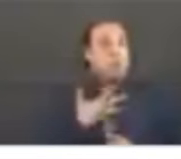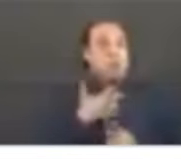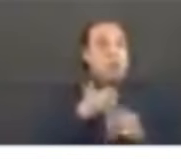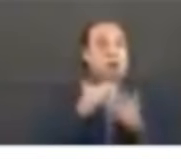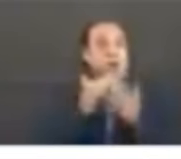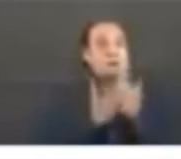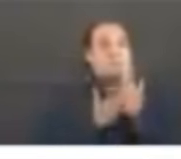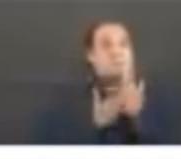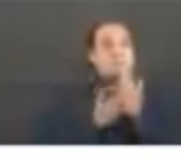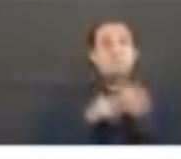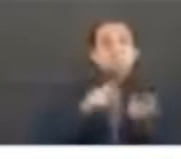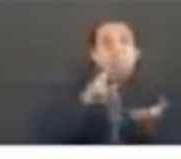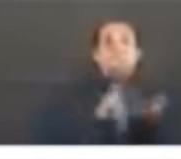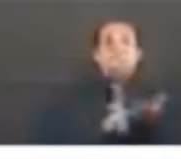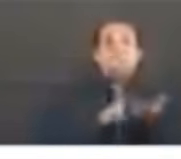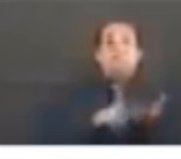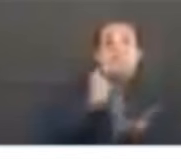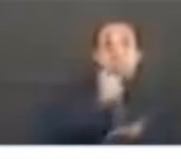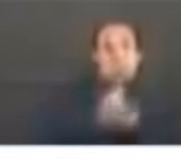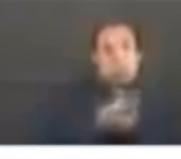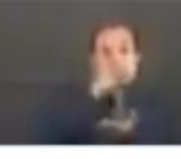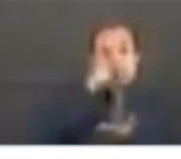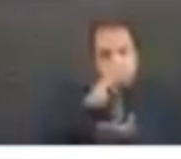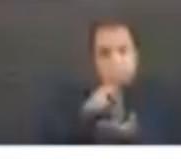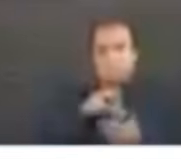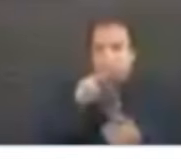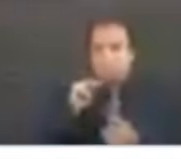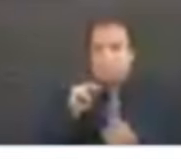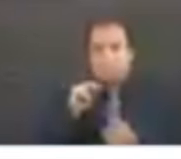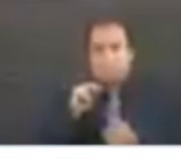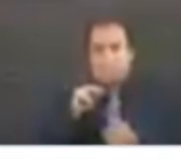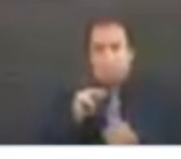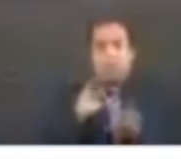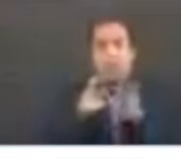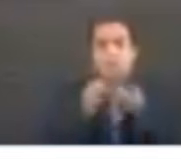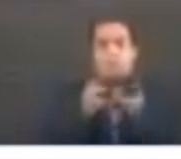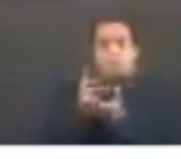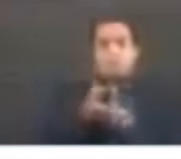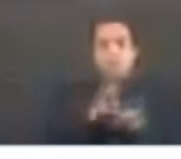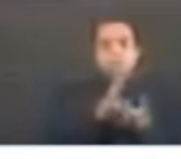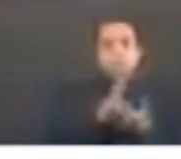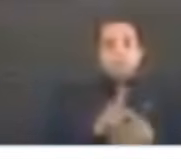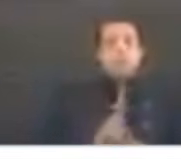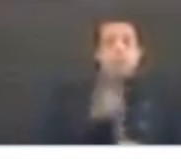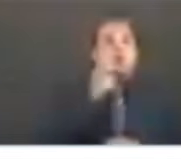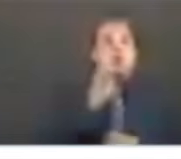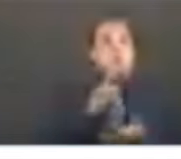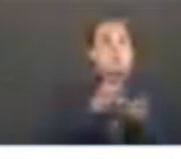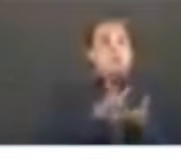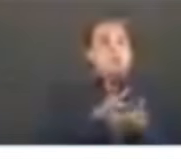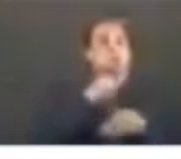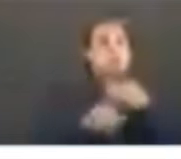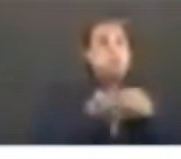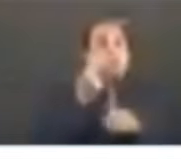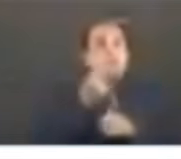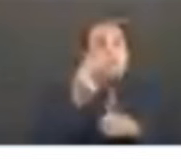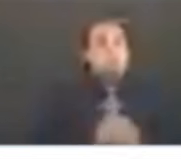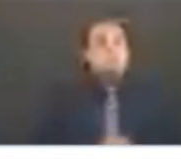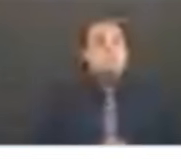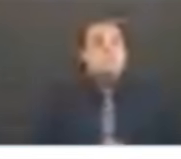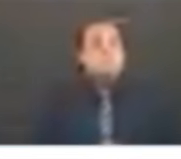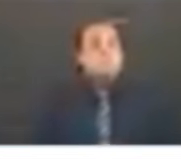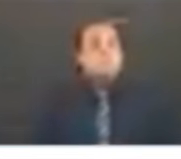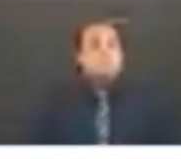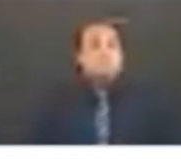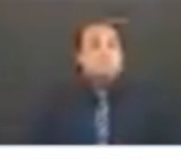estuviera a menor costo y que en la Ciudad de México no, por la manera en que se estaba distribuyendo. Entonces ahí vamos a apoyar en todo lo que se requiera para